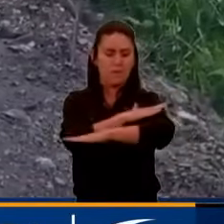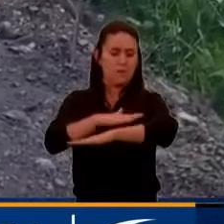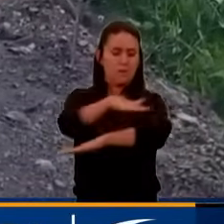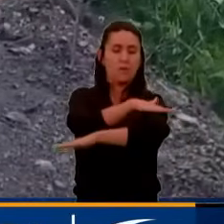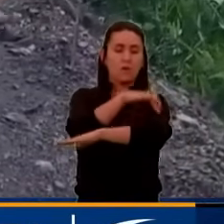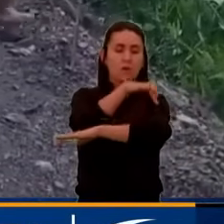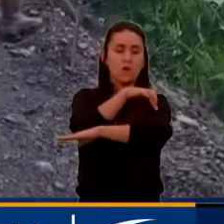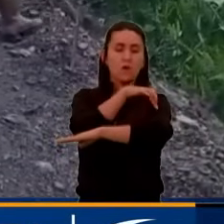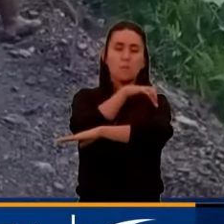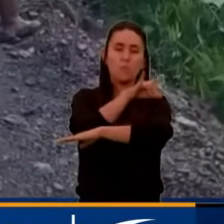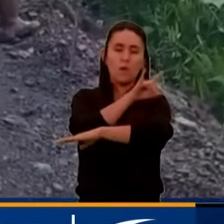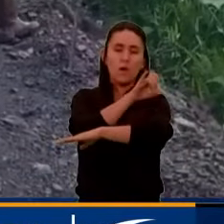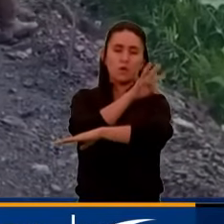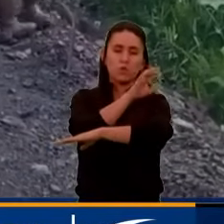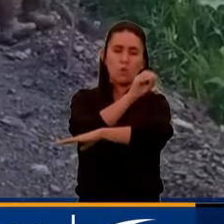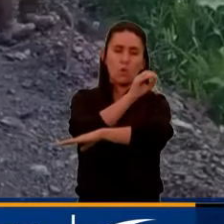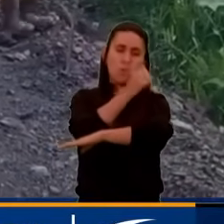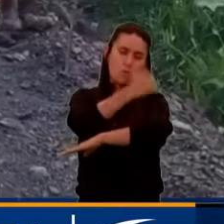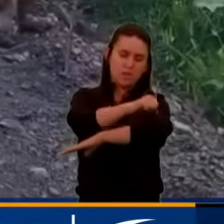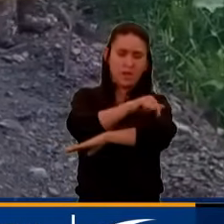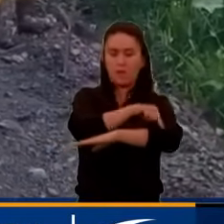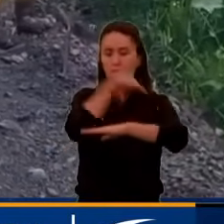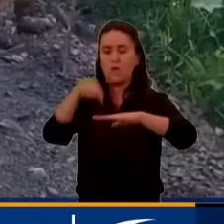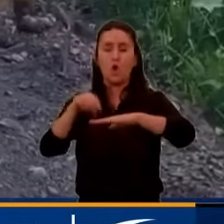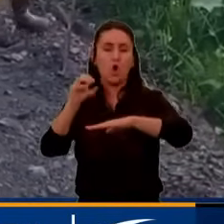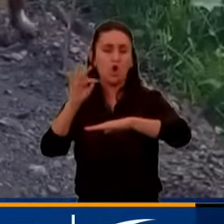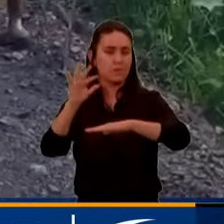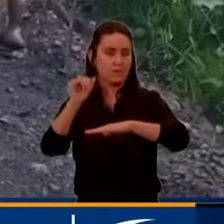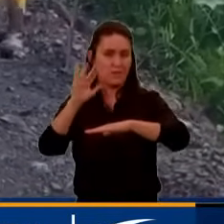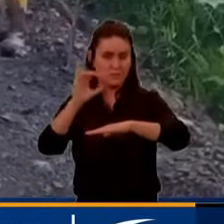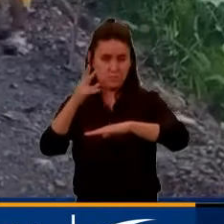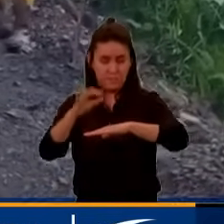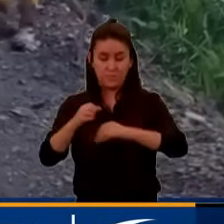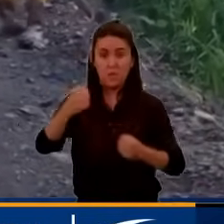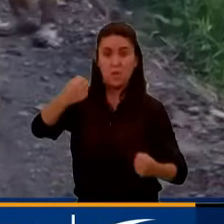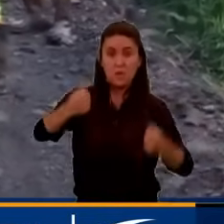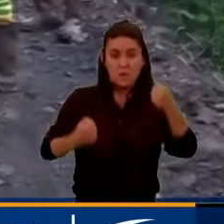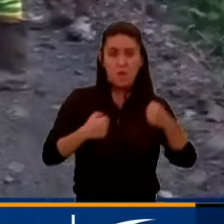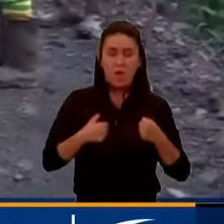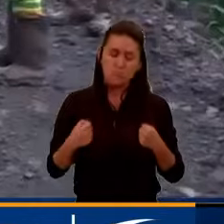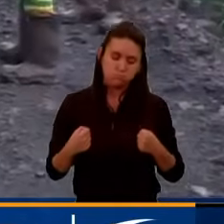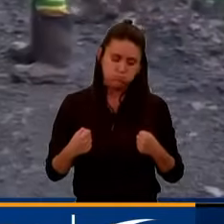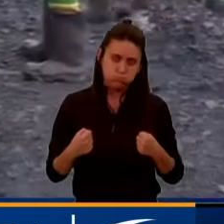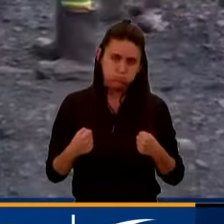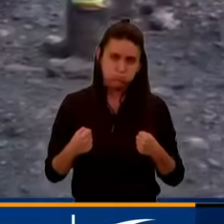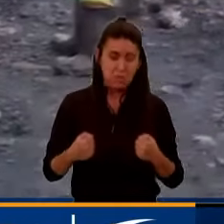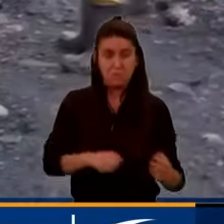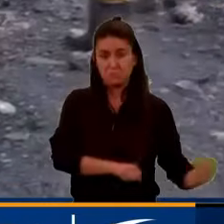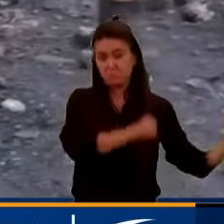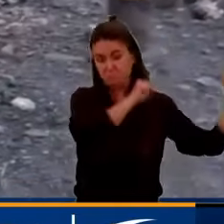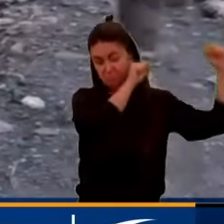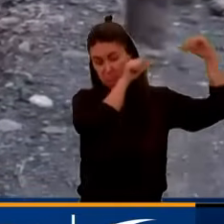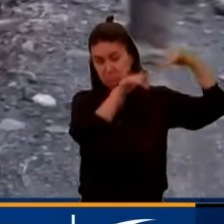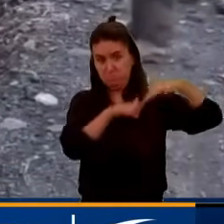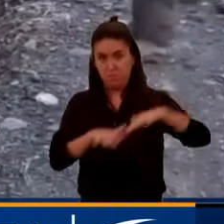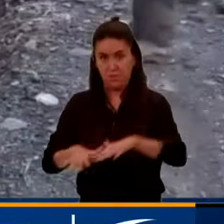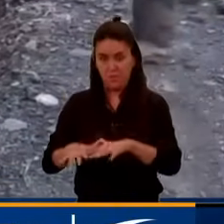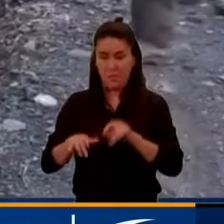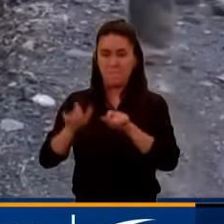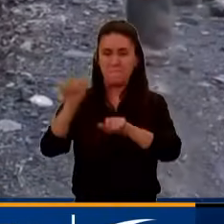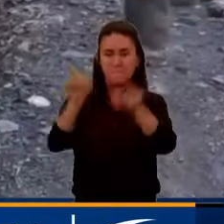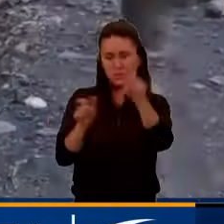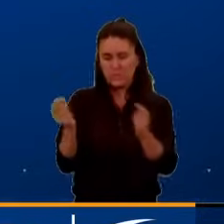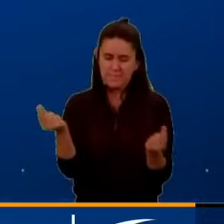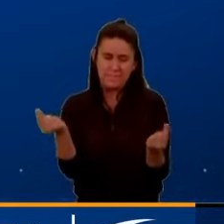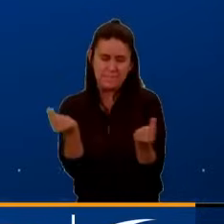Boyacá. En este punto iba transitando este vehículo tipo camioneta cuando se registró el derrumbe. Personal que estaba cerca